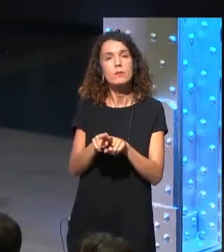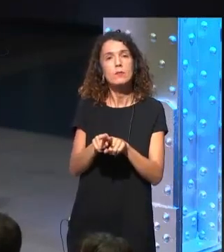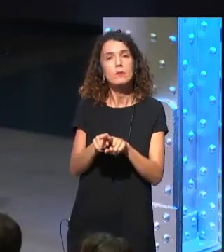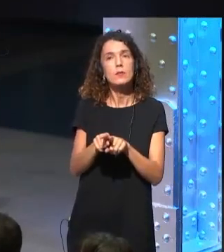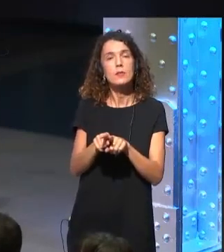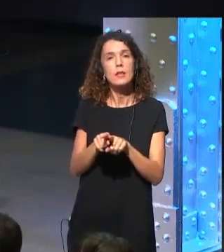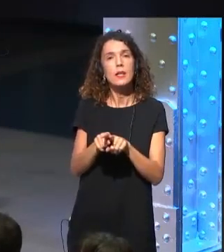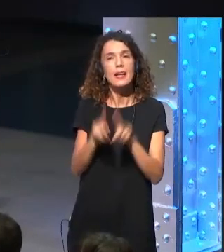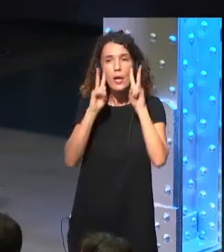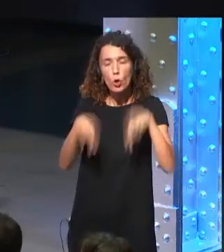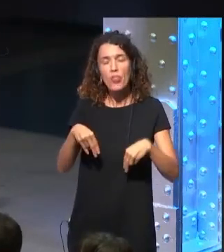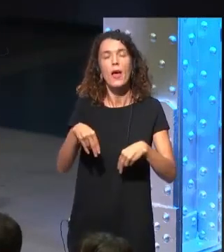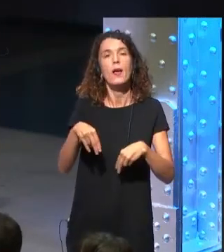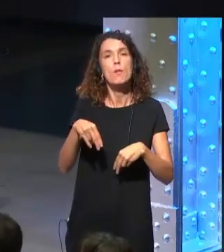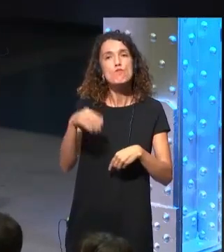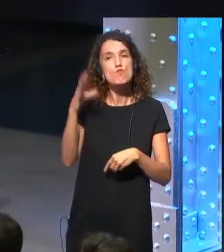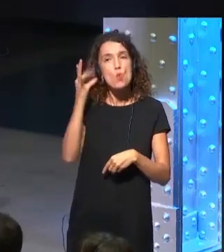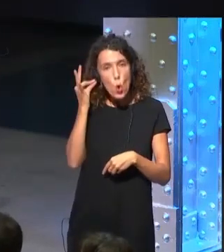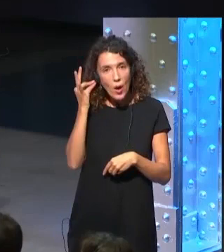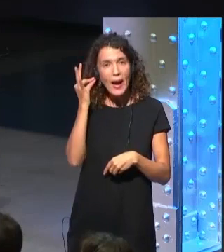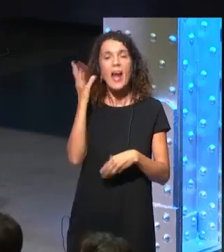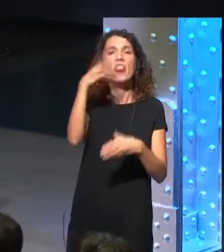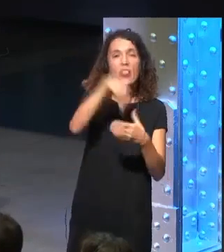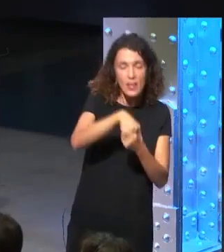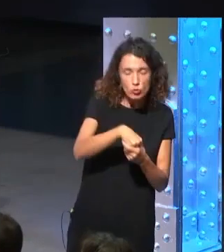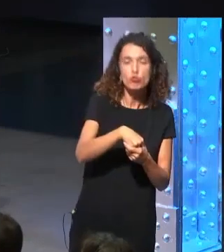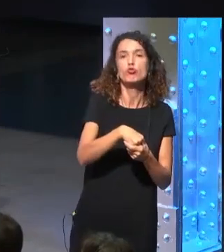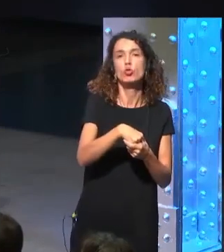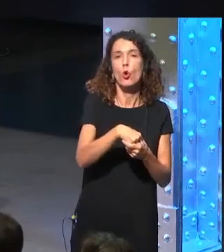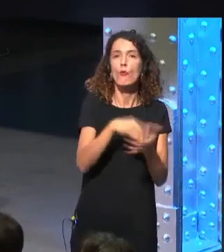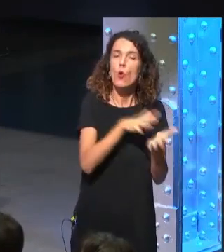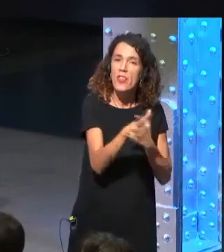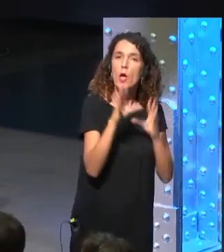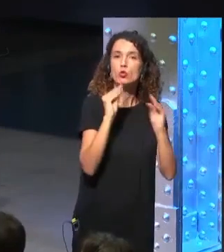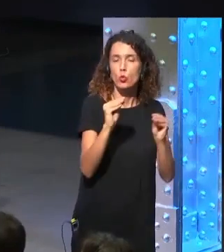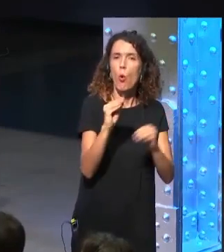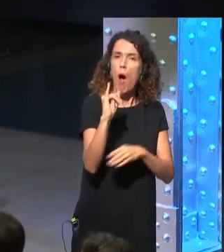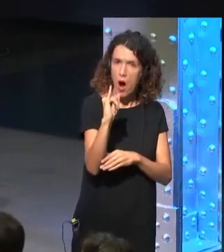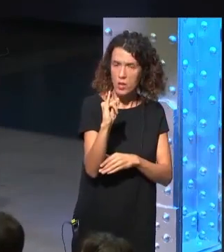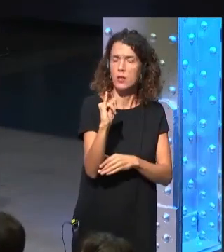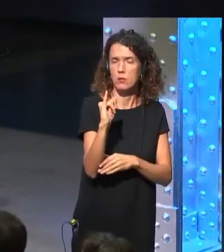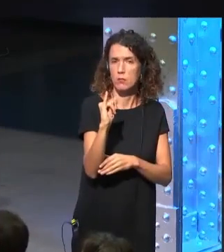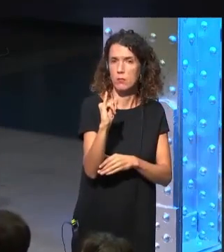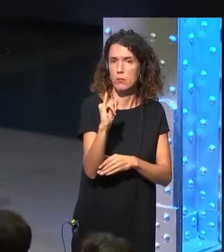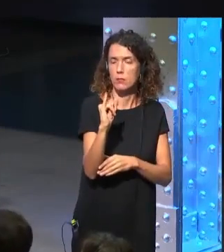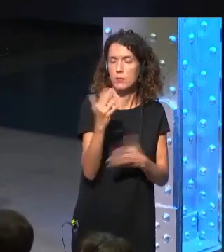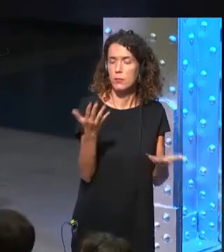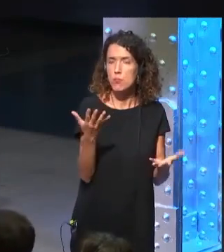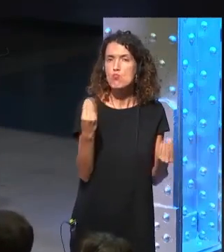reconocer la implicación de las mujeres con este poder. Creo que esto se hace muy pocas